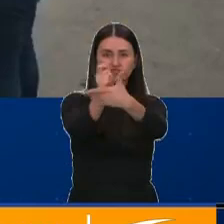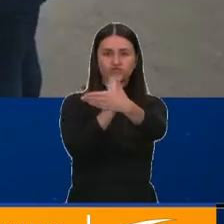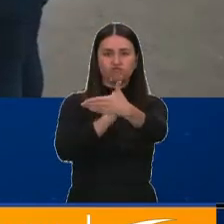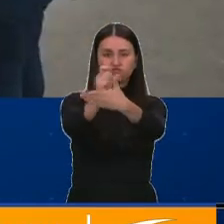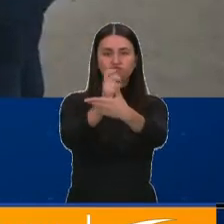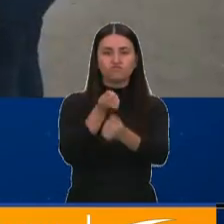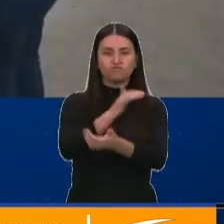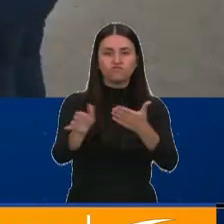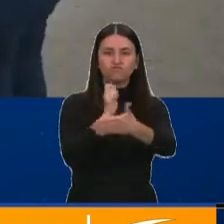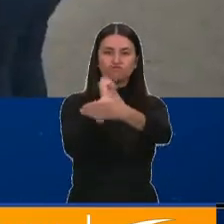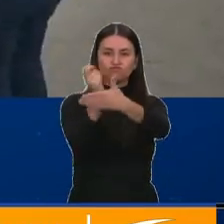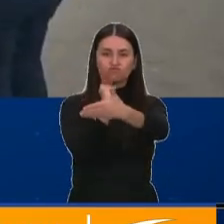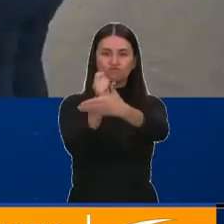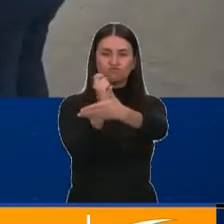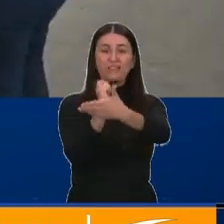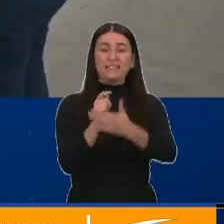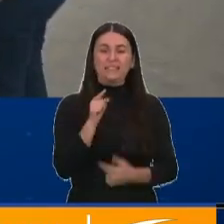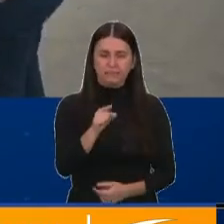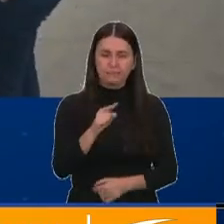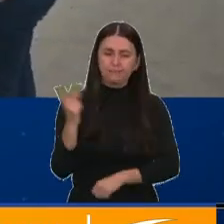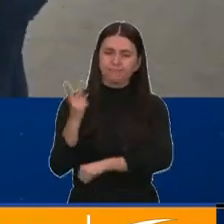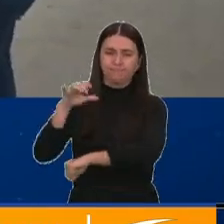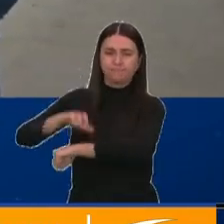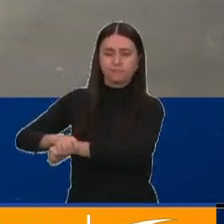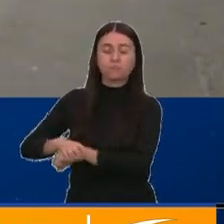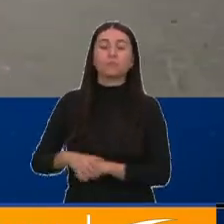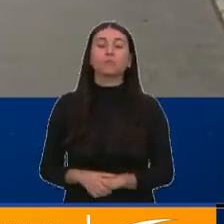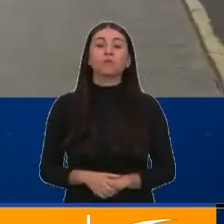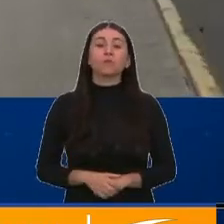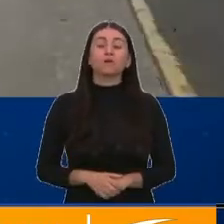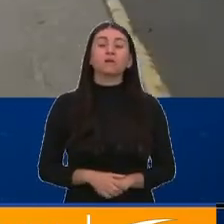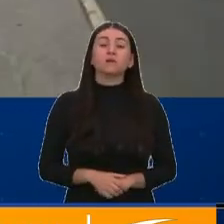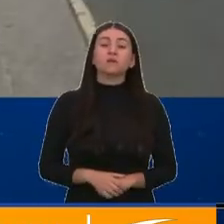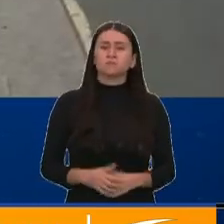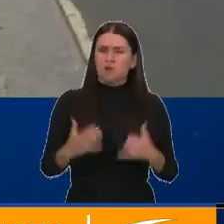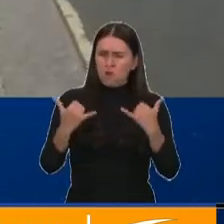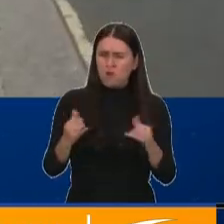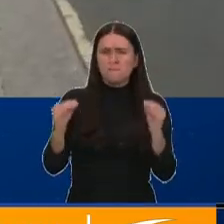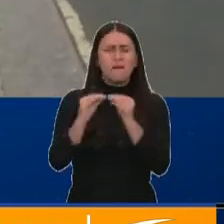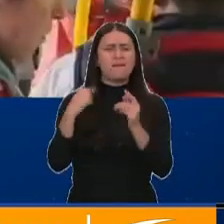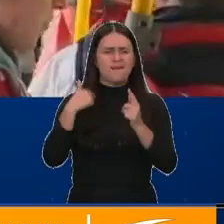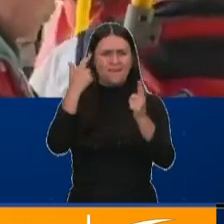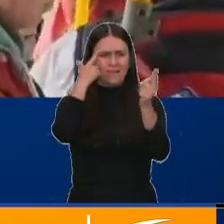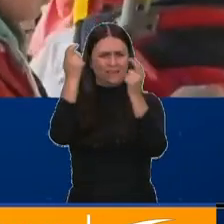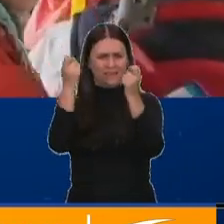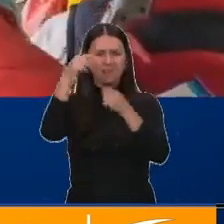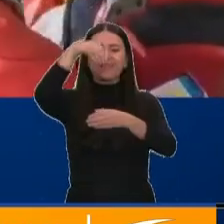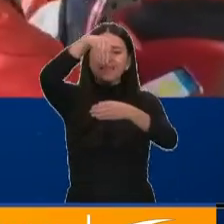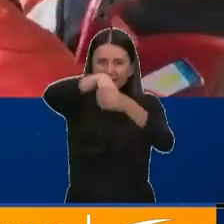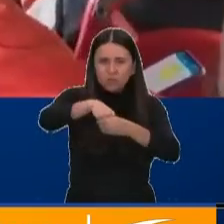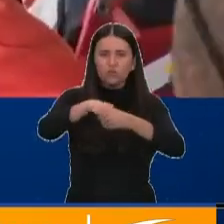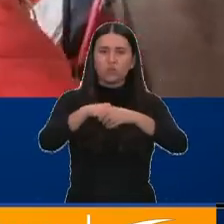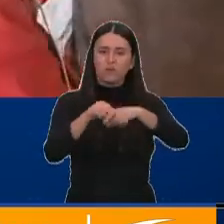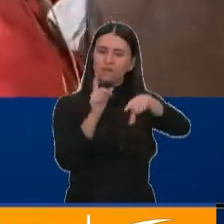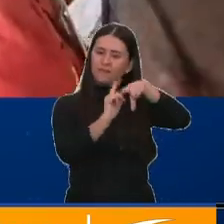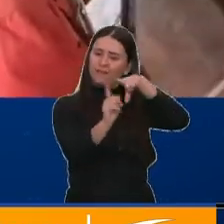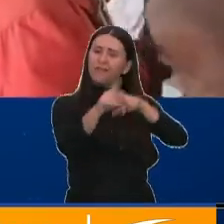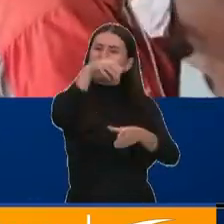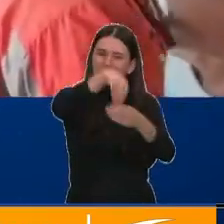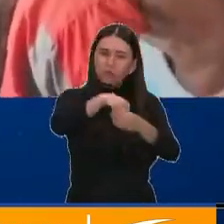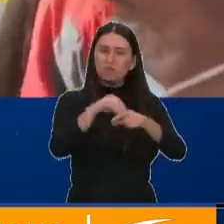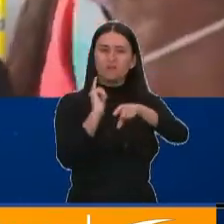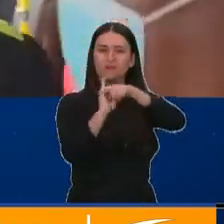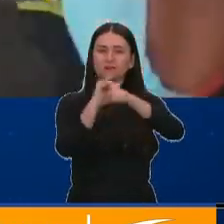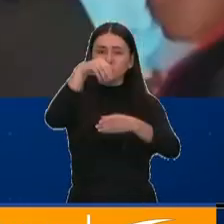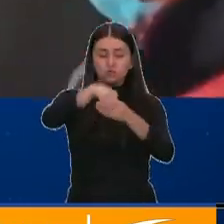fraudulenta. Hablemos de la otra estrategia que tiene que ver justamente con lo que vienen desarrollando dentro de los buses, personal